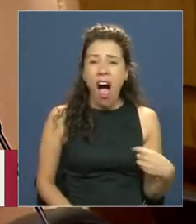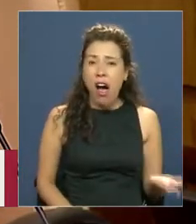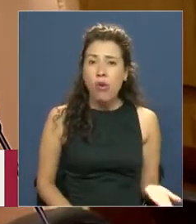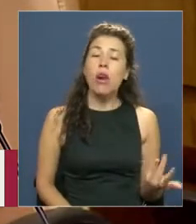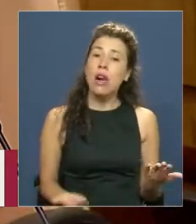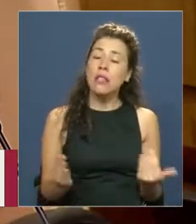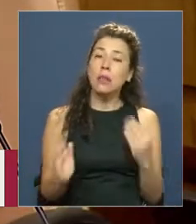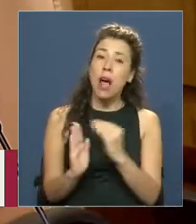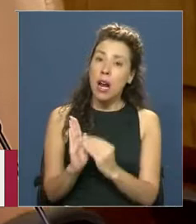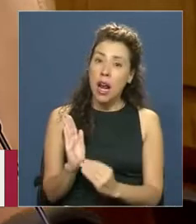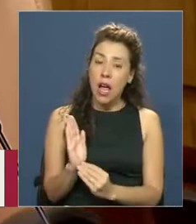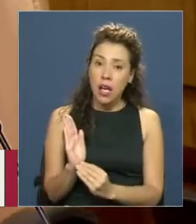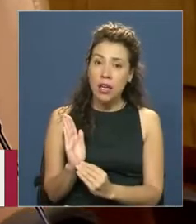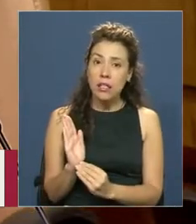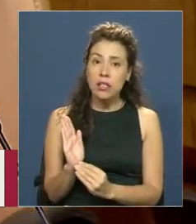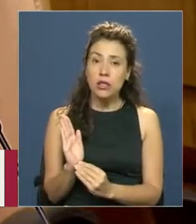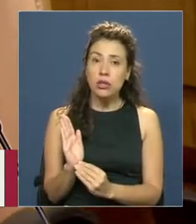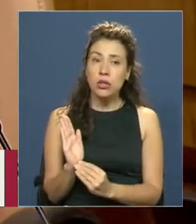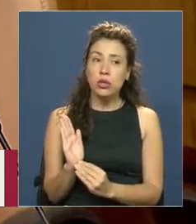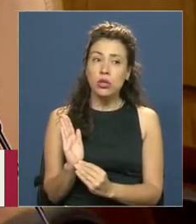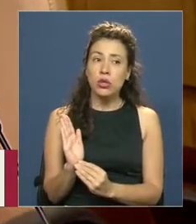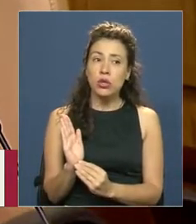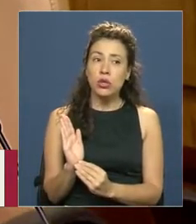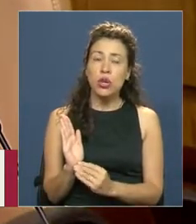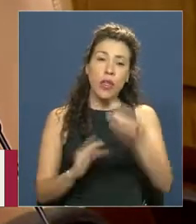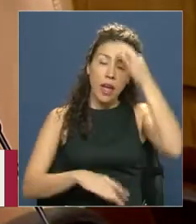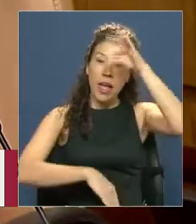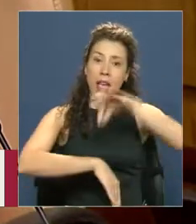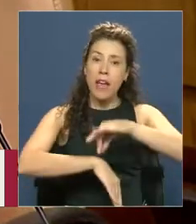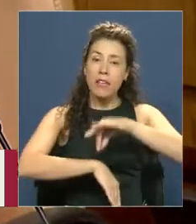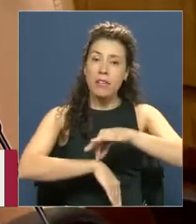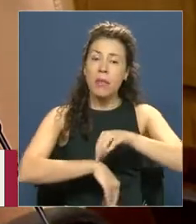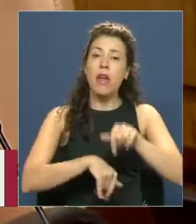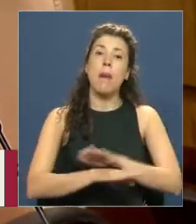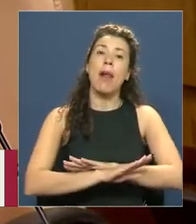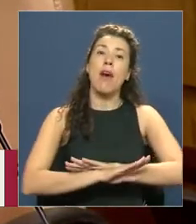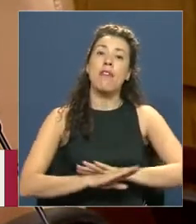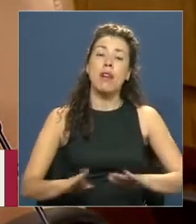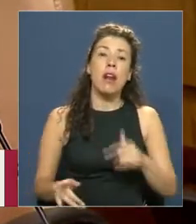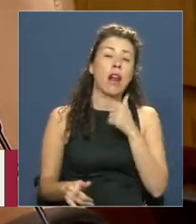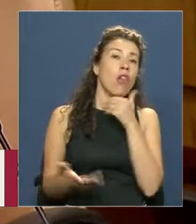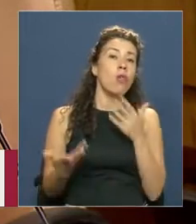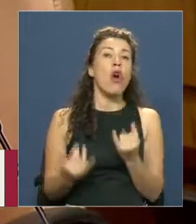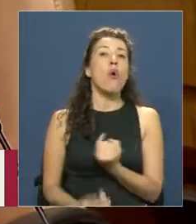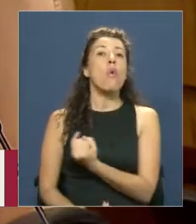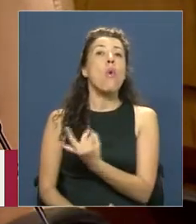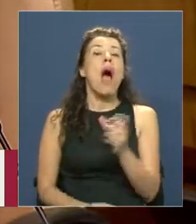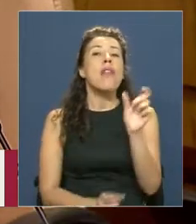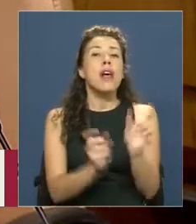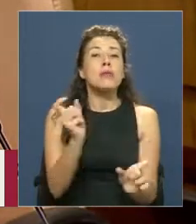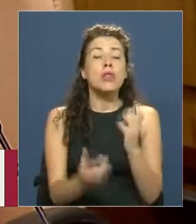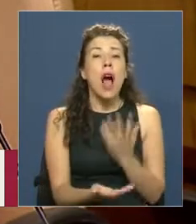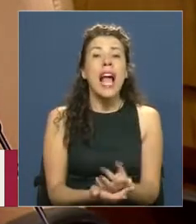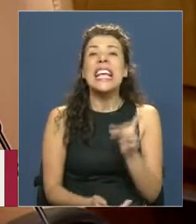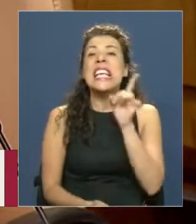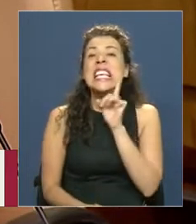Necesitamos un registro o catastro de estas enfermedades para poner fin a la incerteza de cuántos son, de quiénes